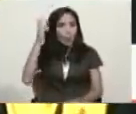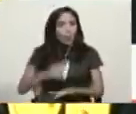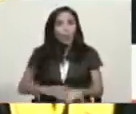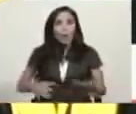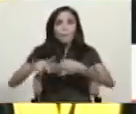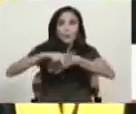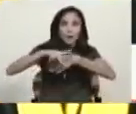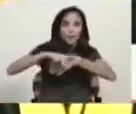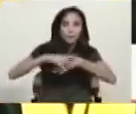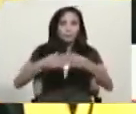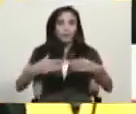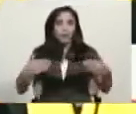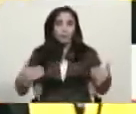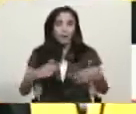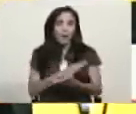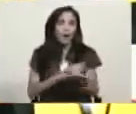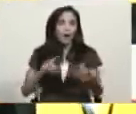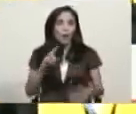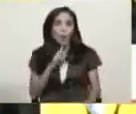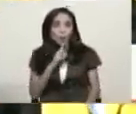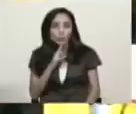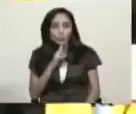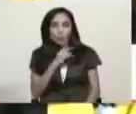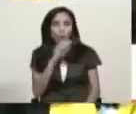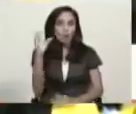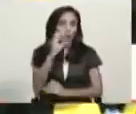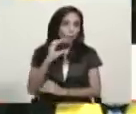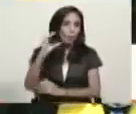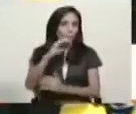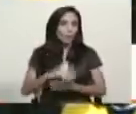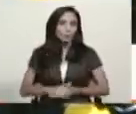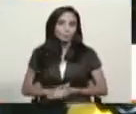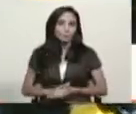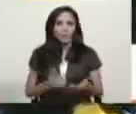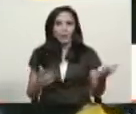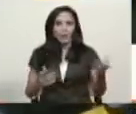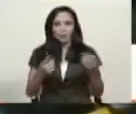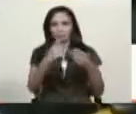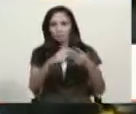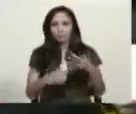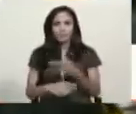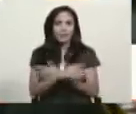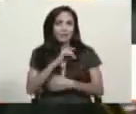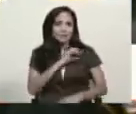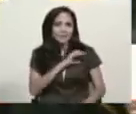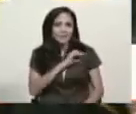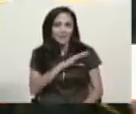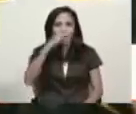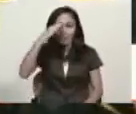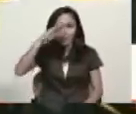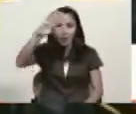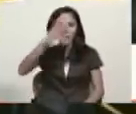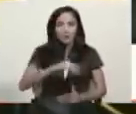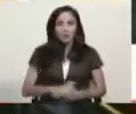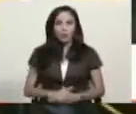Panamá, Honduras, Palestina, Colombia, Nigeria, Chile, México,